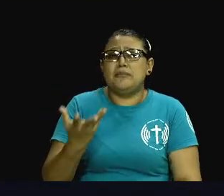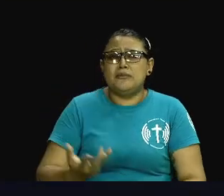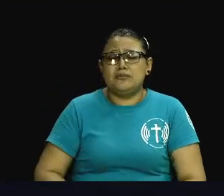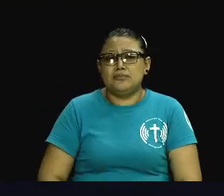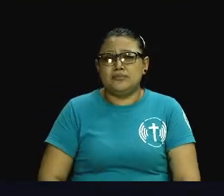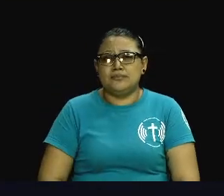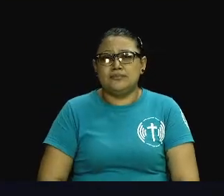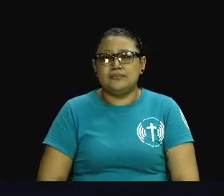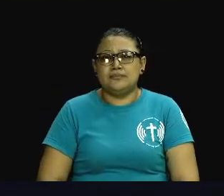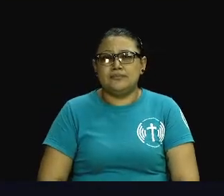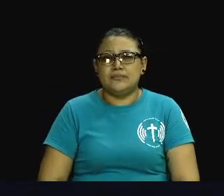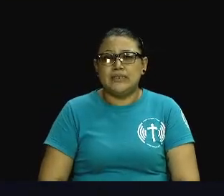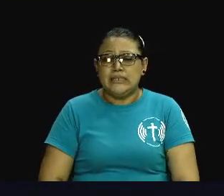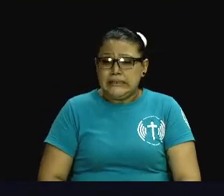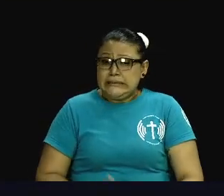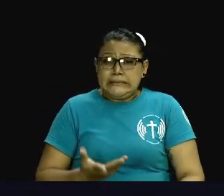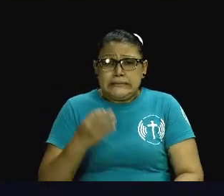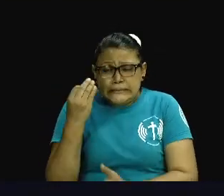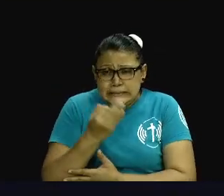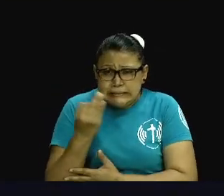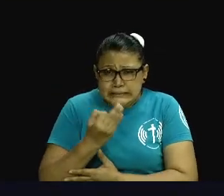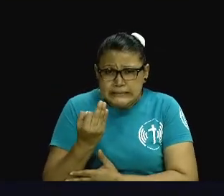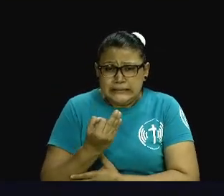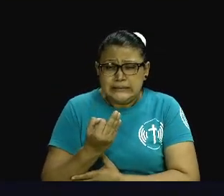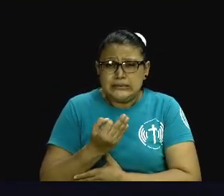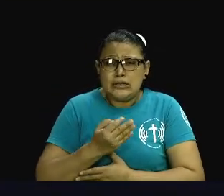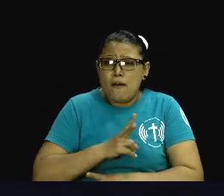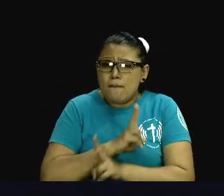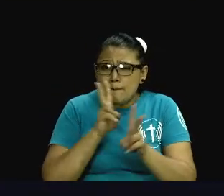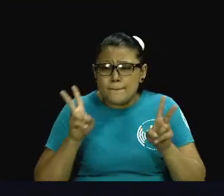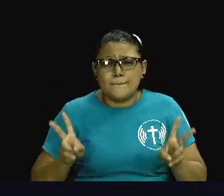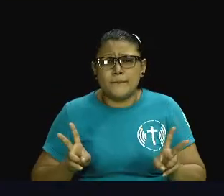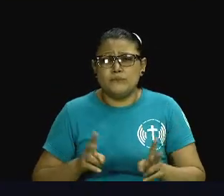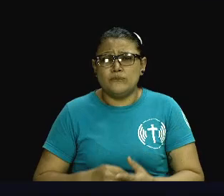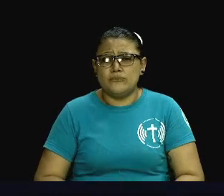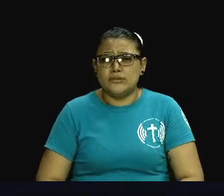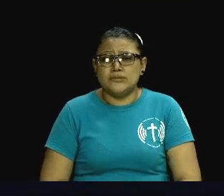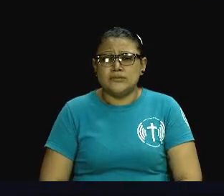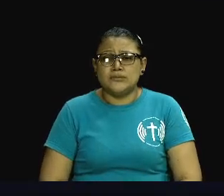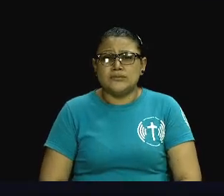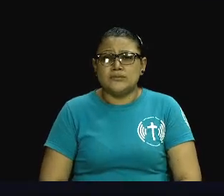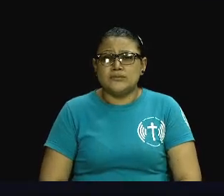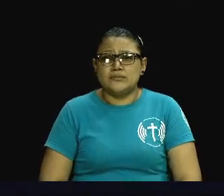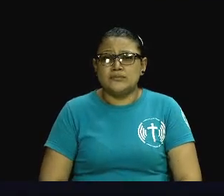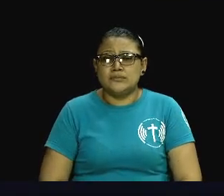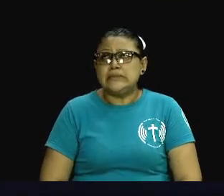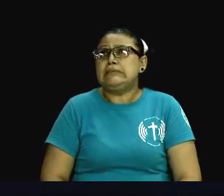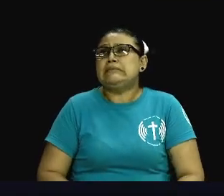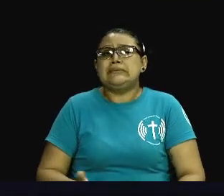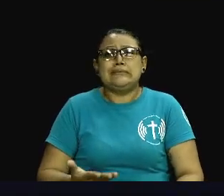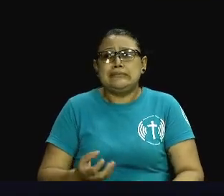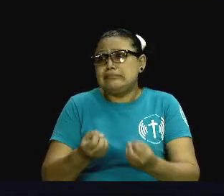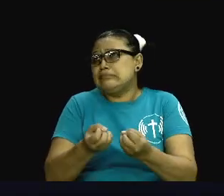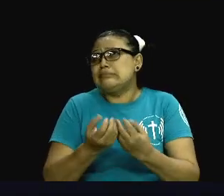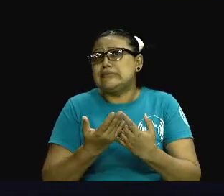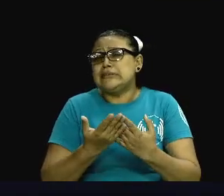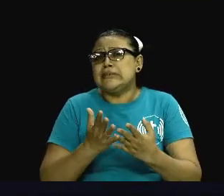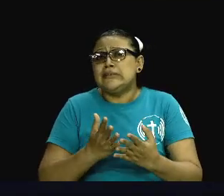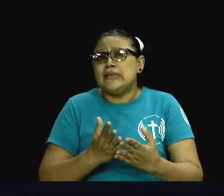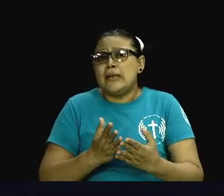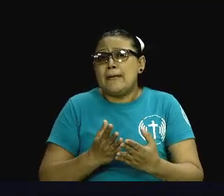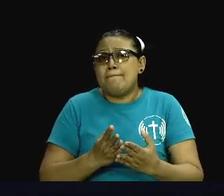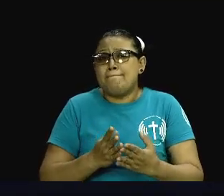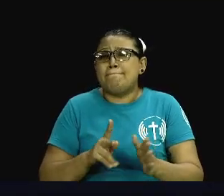hambre señor de tranquilidad mire yo vivo afanado dicen que van a hacer esto que van a hacer lo otro los políticos no